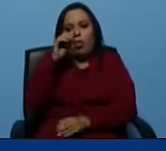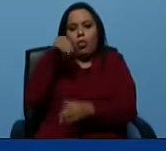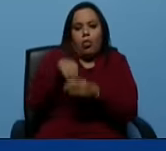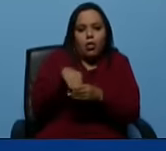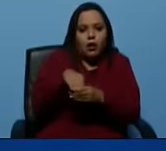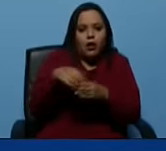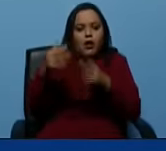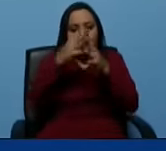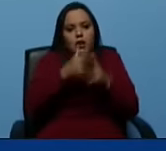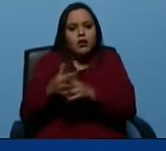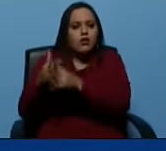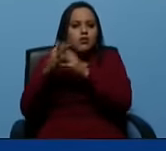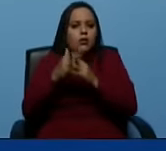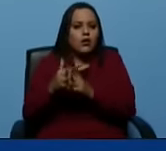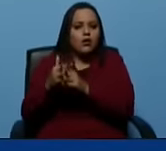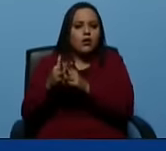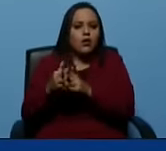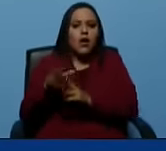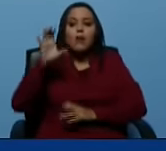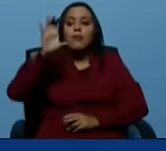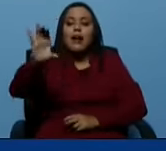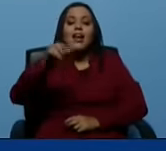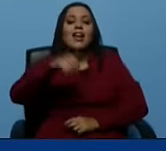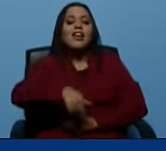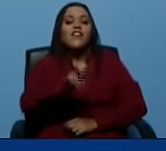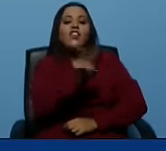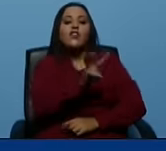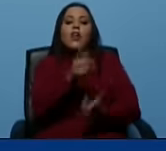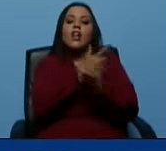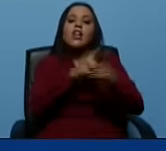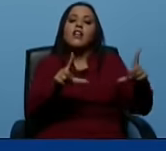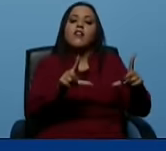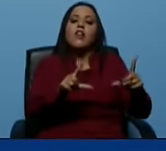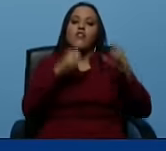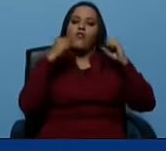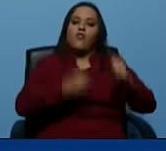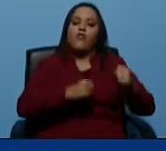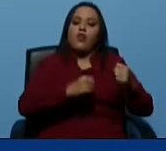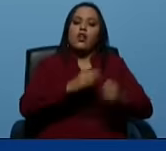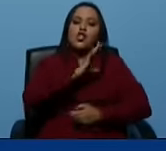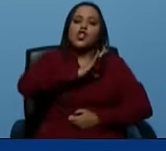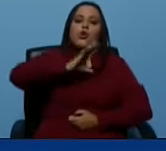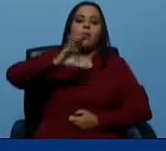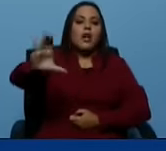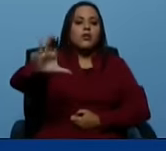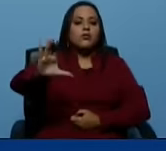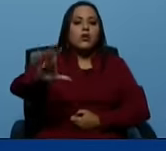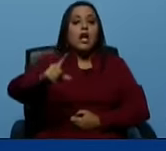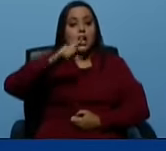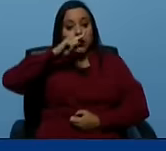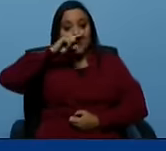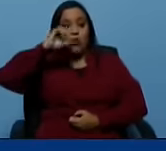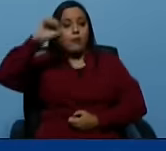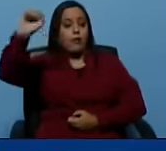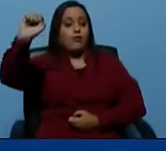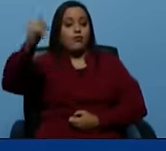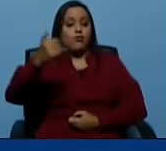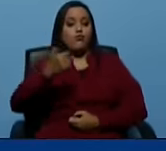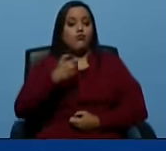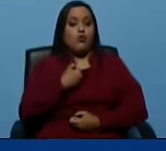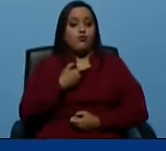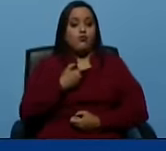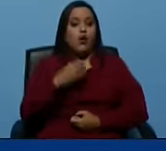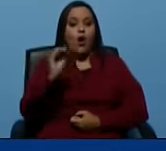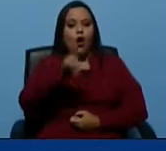imperio estadounidense, como país libre, valiente y soberano. Mientras Nicolás Maduro Moros, mientras